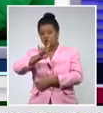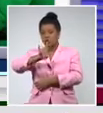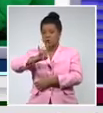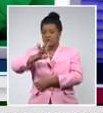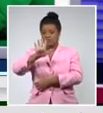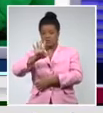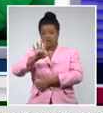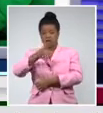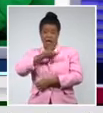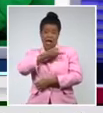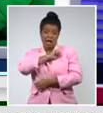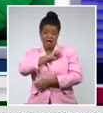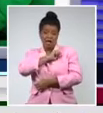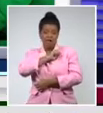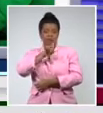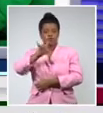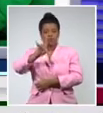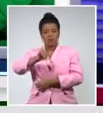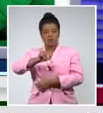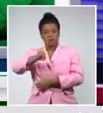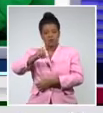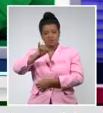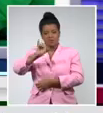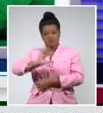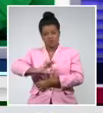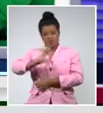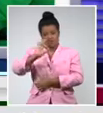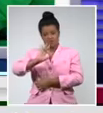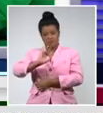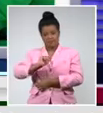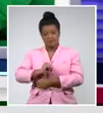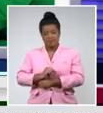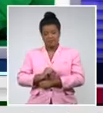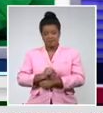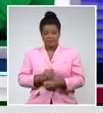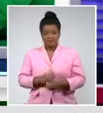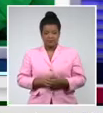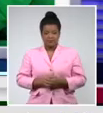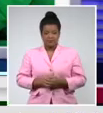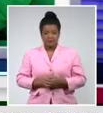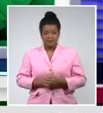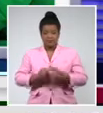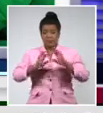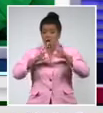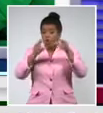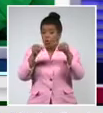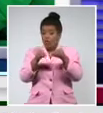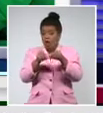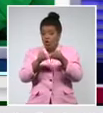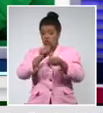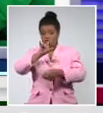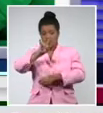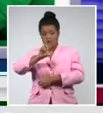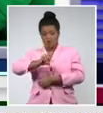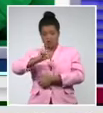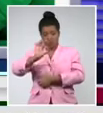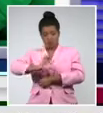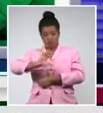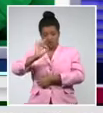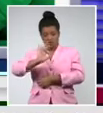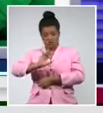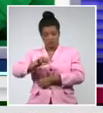un 90,6% de casos confirmados. Ya en el acumulado es un 90%